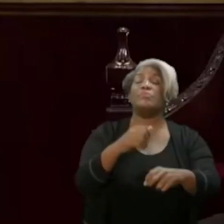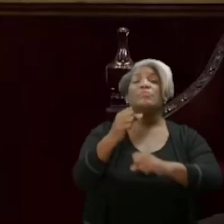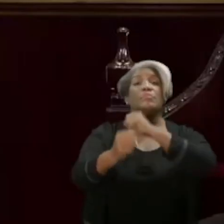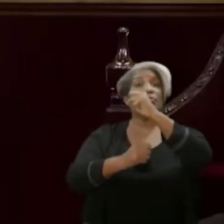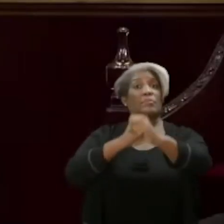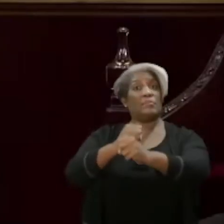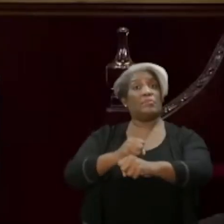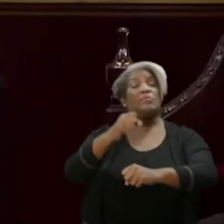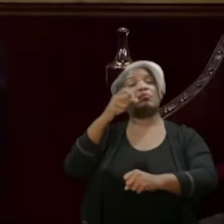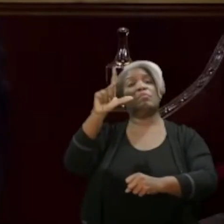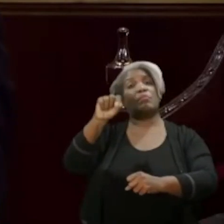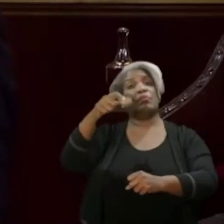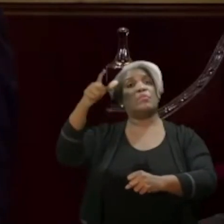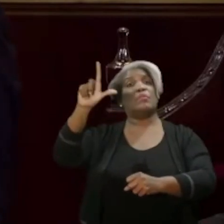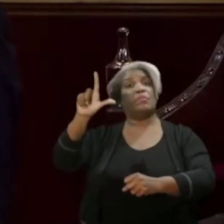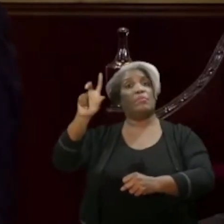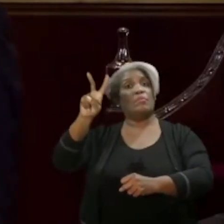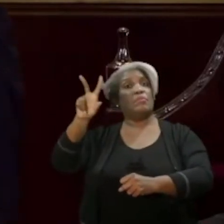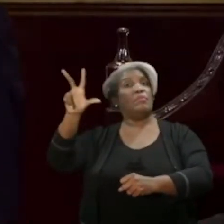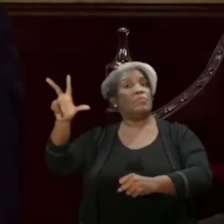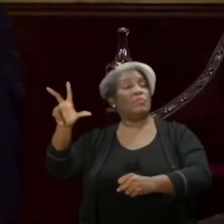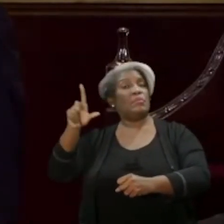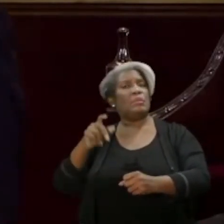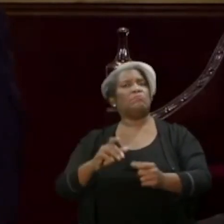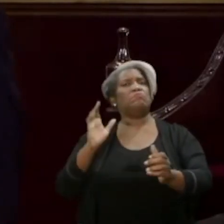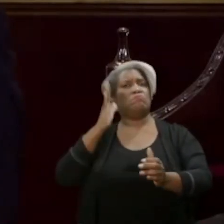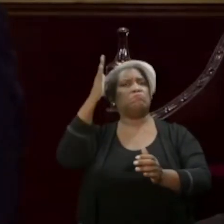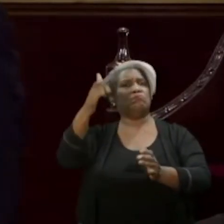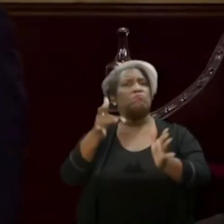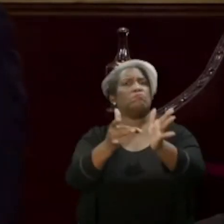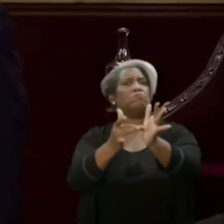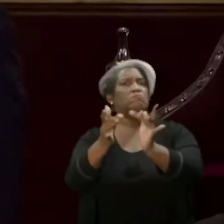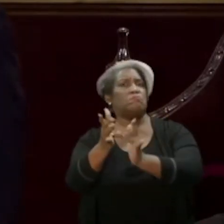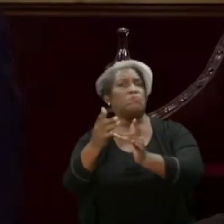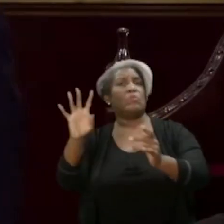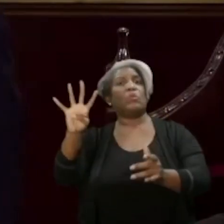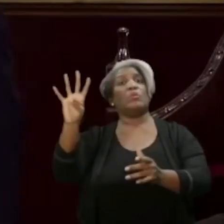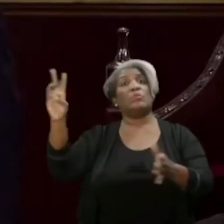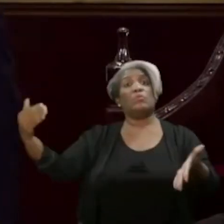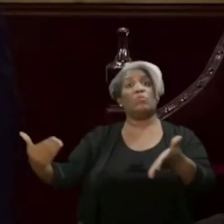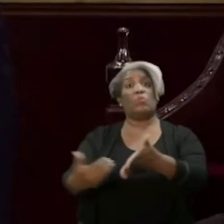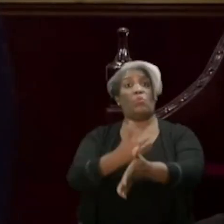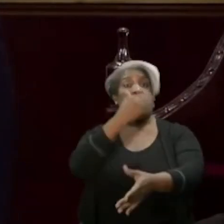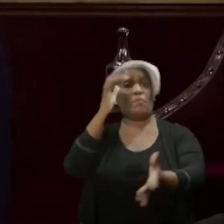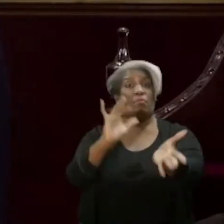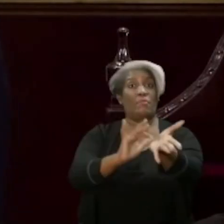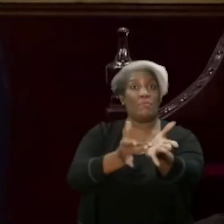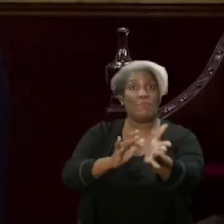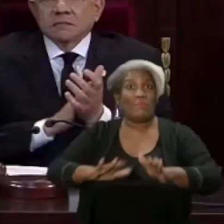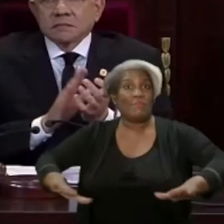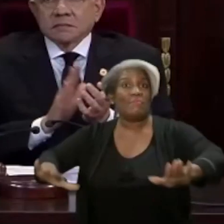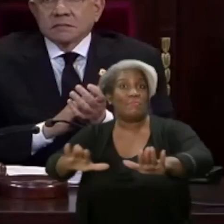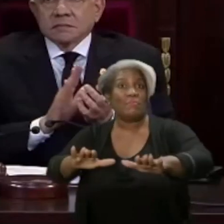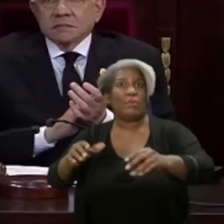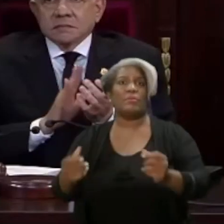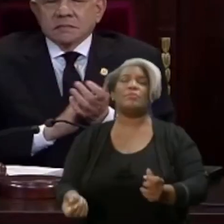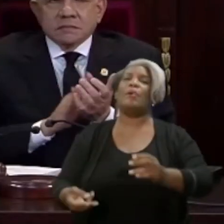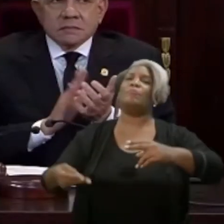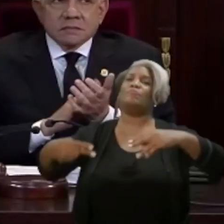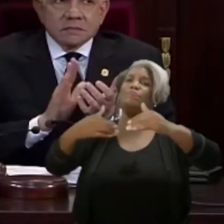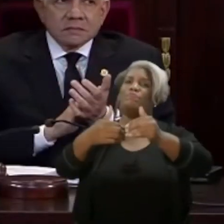año 2023 está en proyección a abrir 46 farmacias del pueblo adicional.